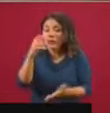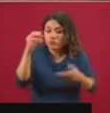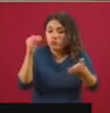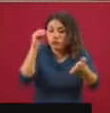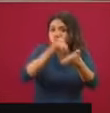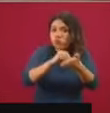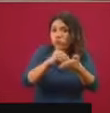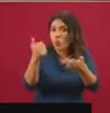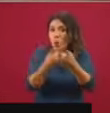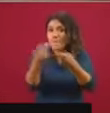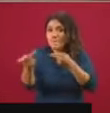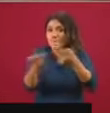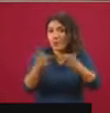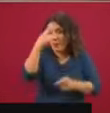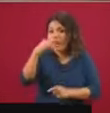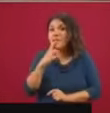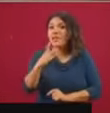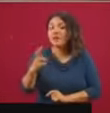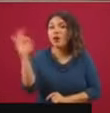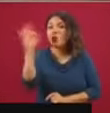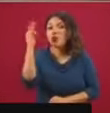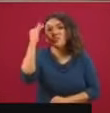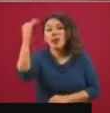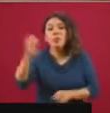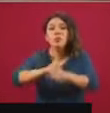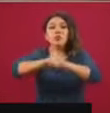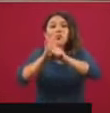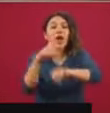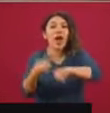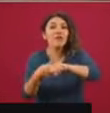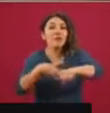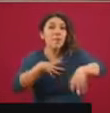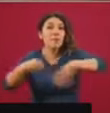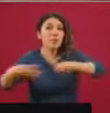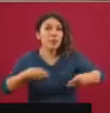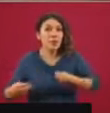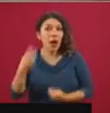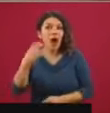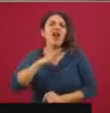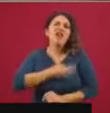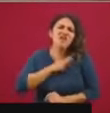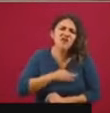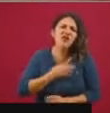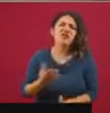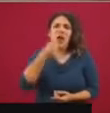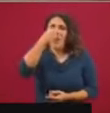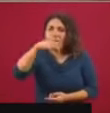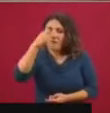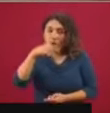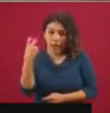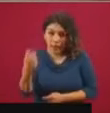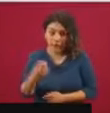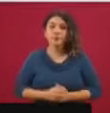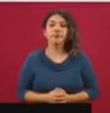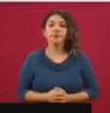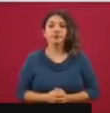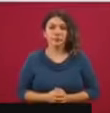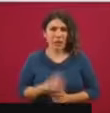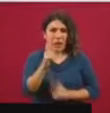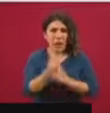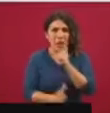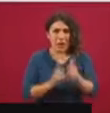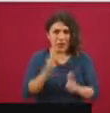de preparación y respuesta ante pandemias de enfermedades infecciosas donde influenza es el modelo entonces ha sido una curva lenta